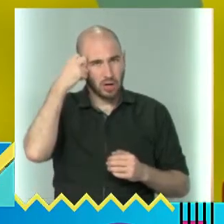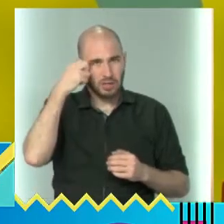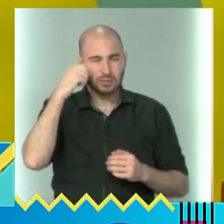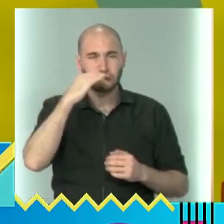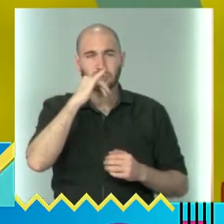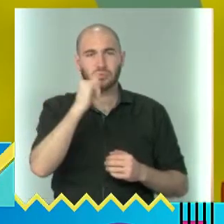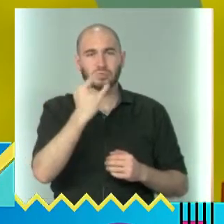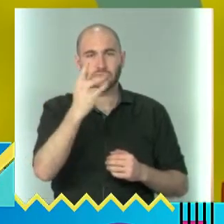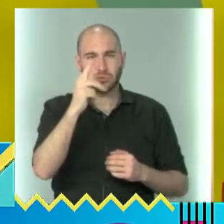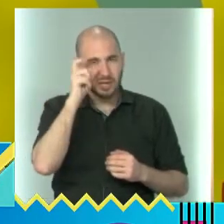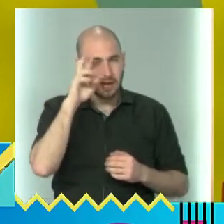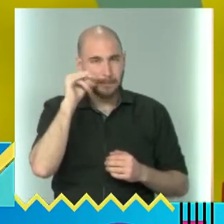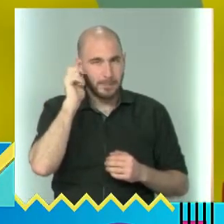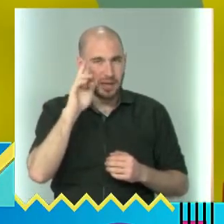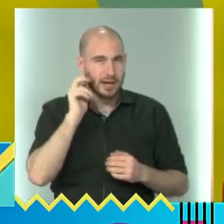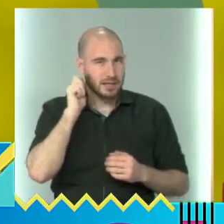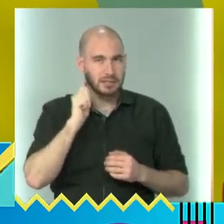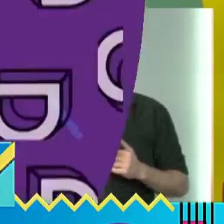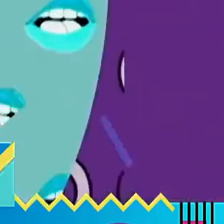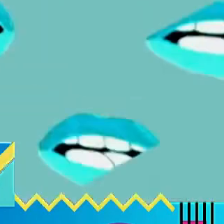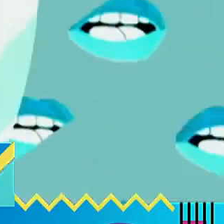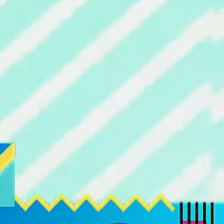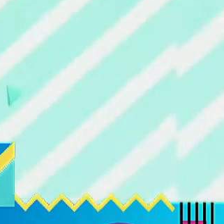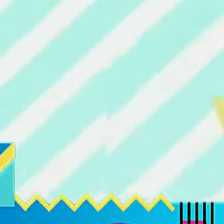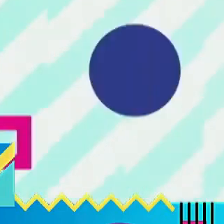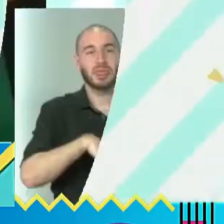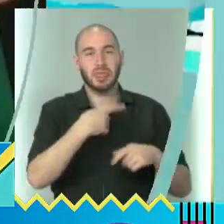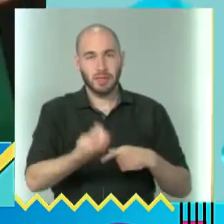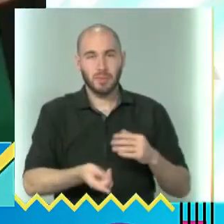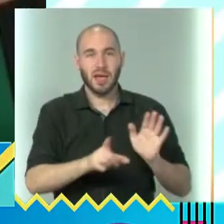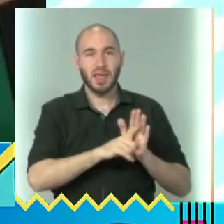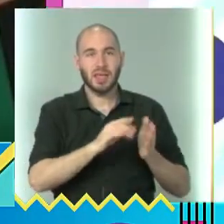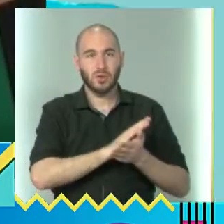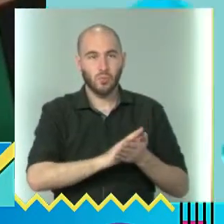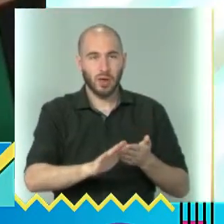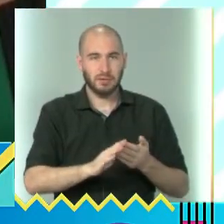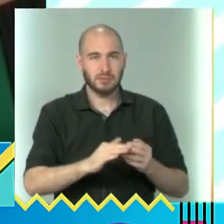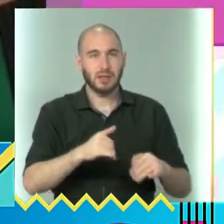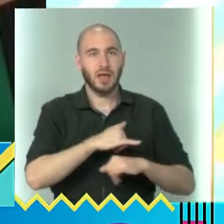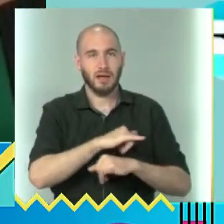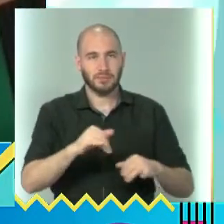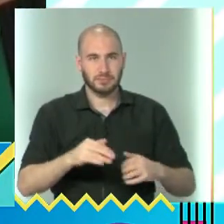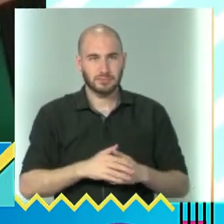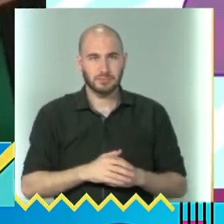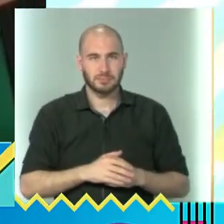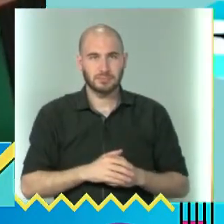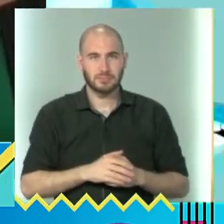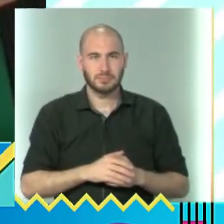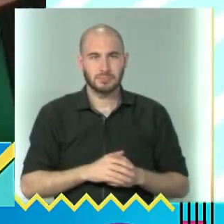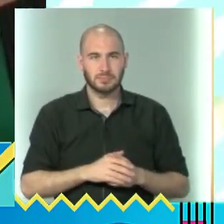Zuckerberg, seguramente va a aparecer legislación nueva, ya se ha anunciado, etc.